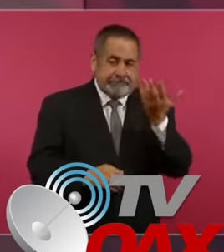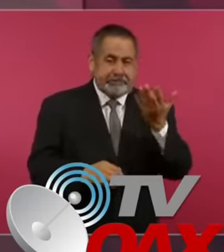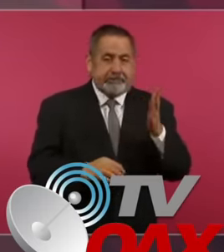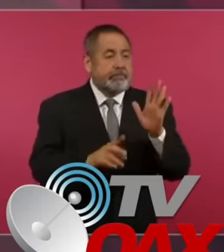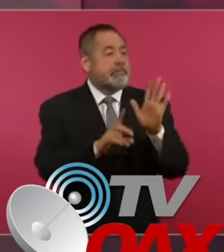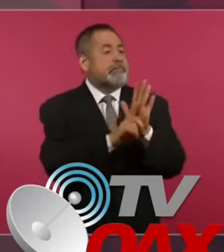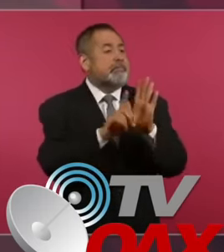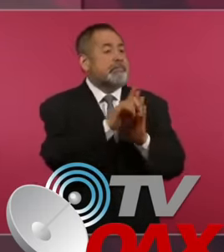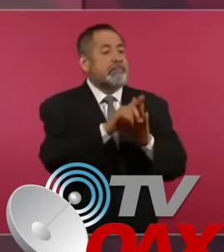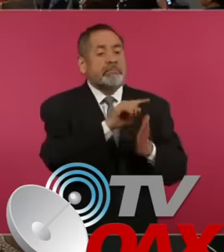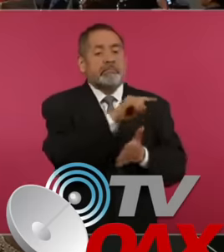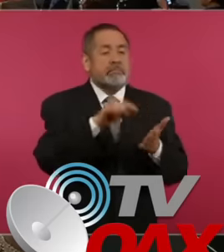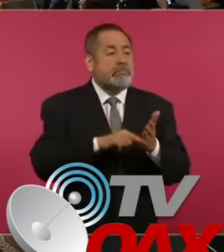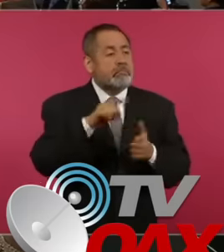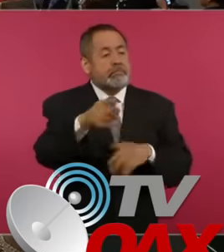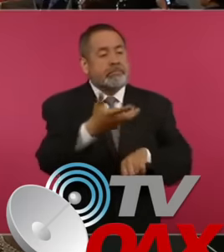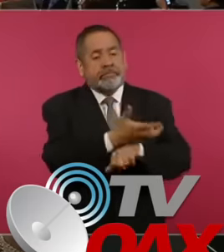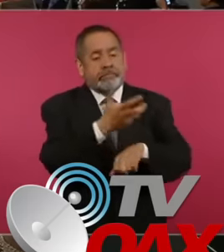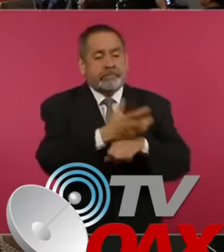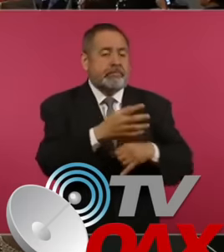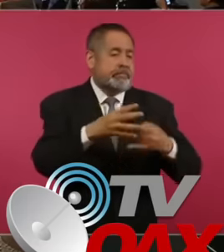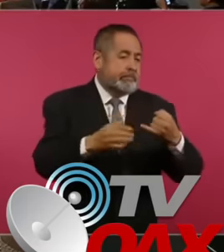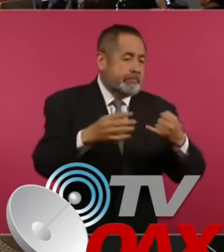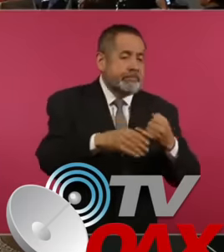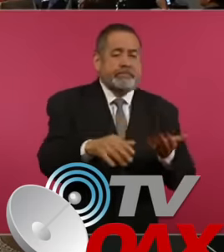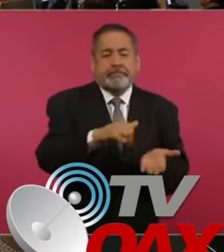departamentos en Miami y en Nueva